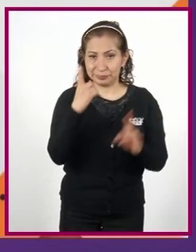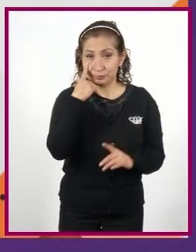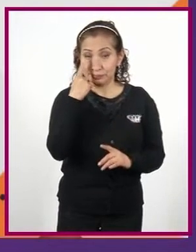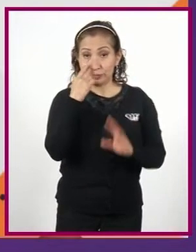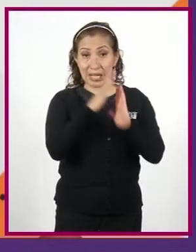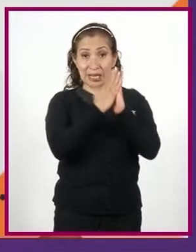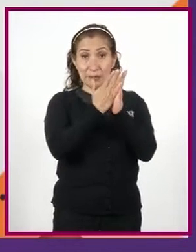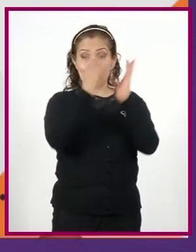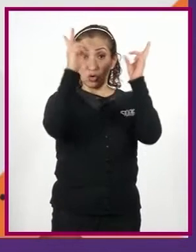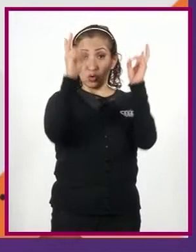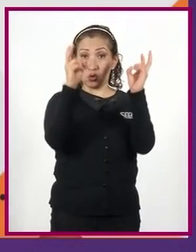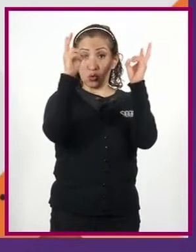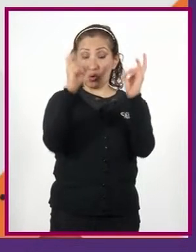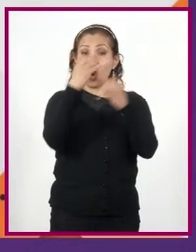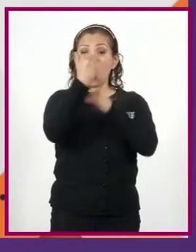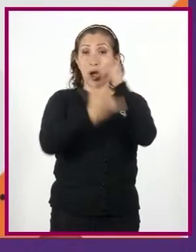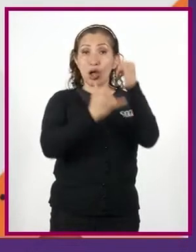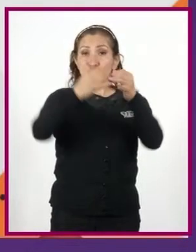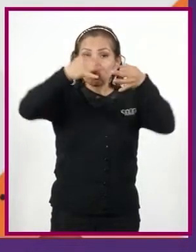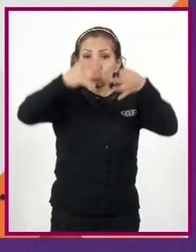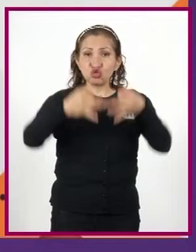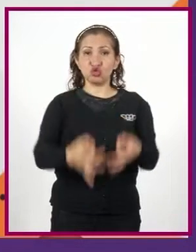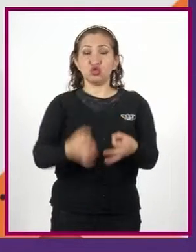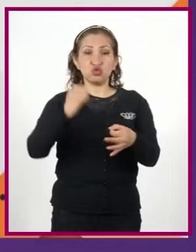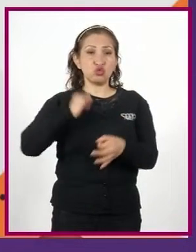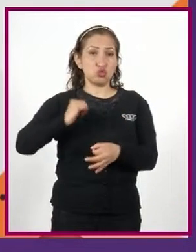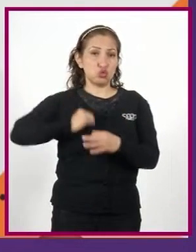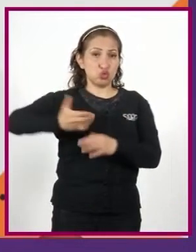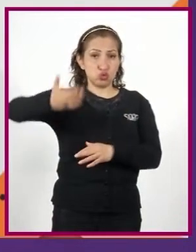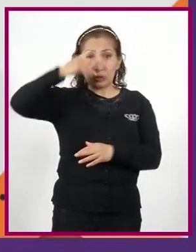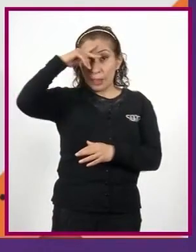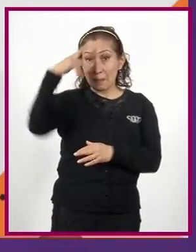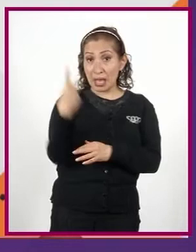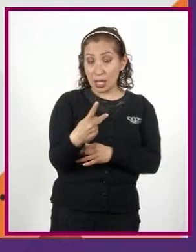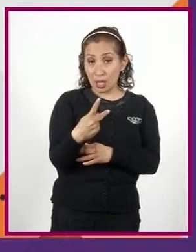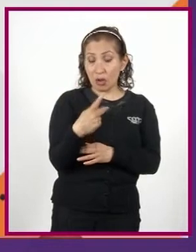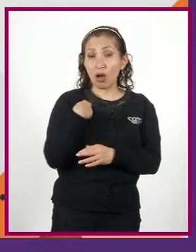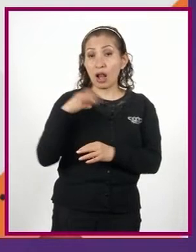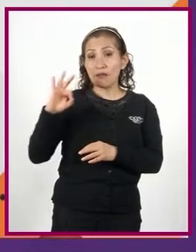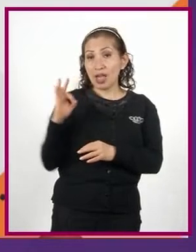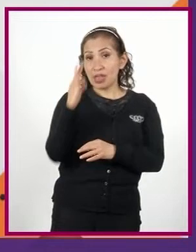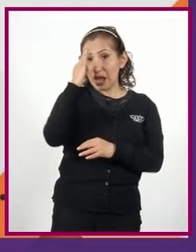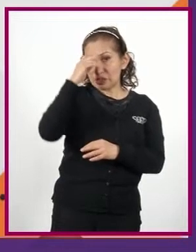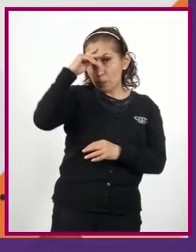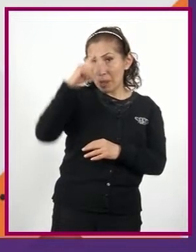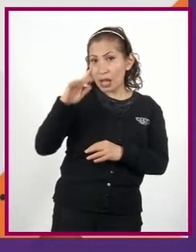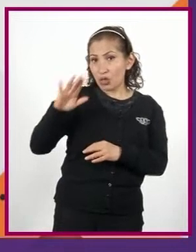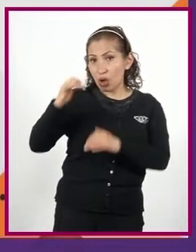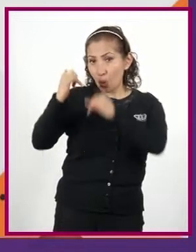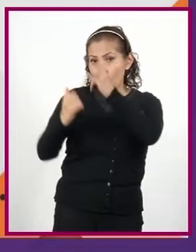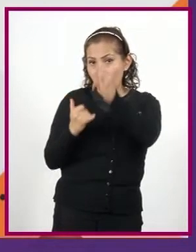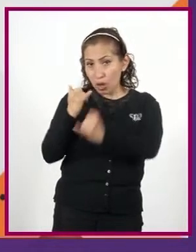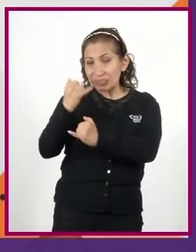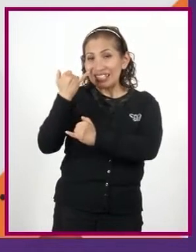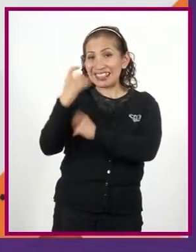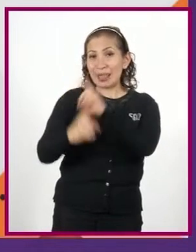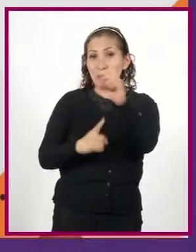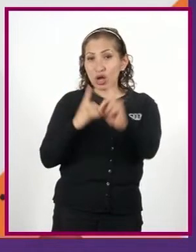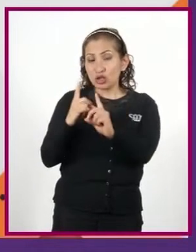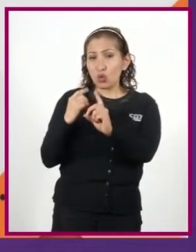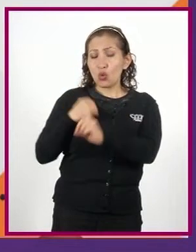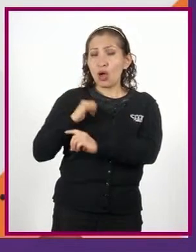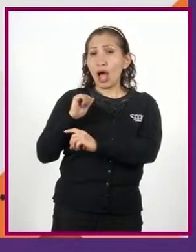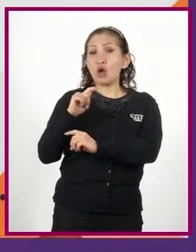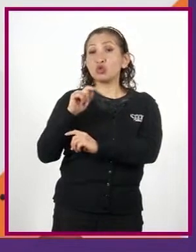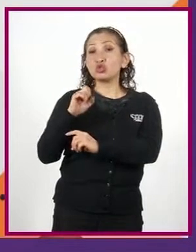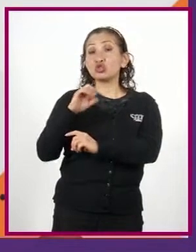el libro titulado Juegos Autóctonos y Tradicionales de México, de la Federación Mexicana de Juegos y Deportes Autóctonos